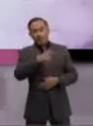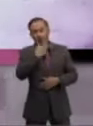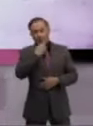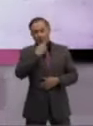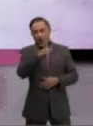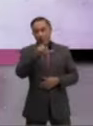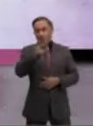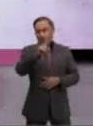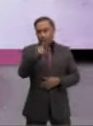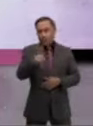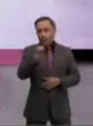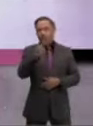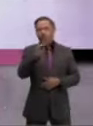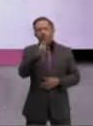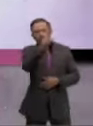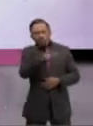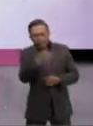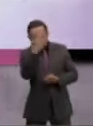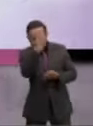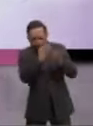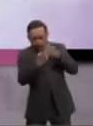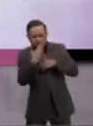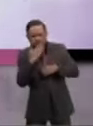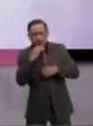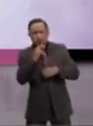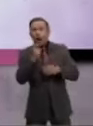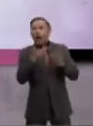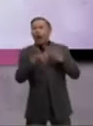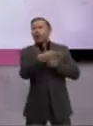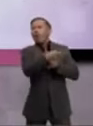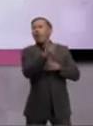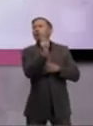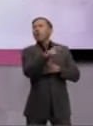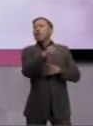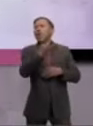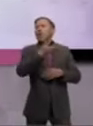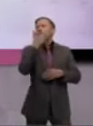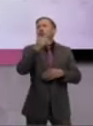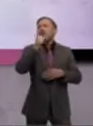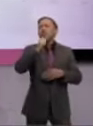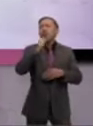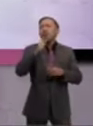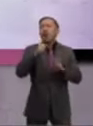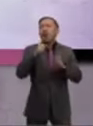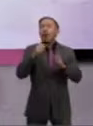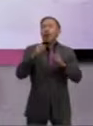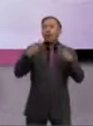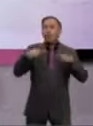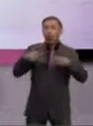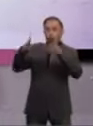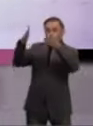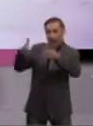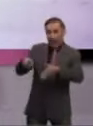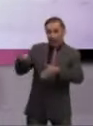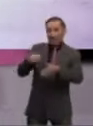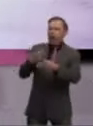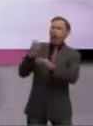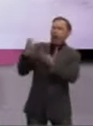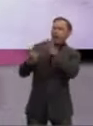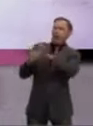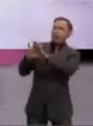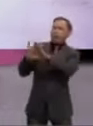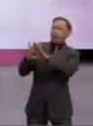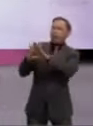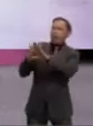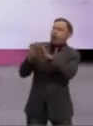ignorar el estilo que tiene Morena de atacar siempre el mensajero en lugar de ver el mensaje. Con todos